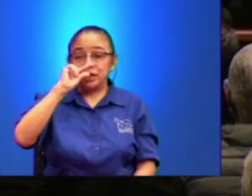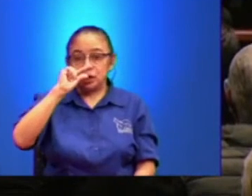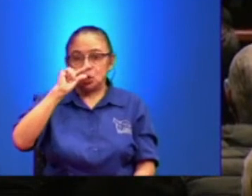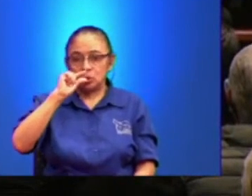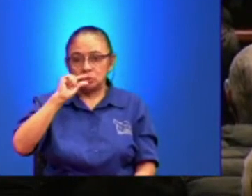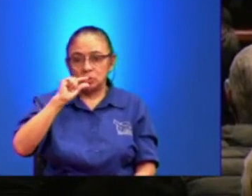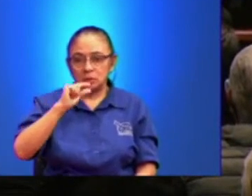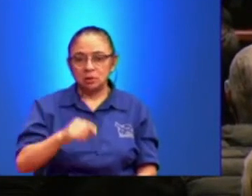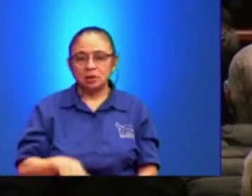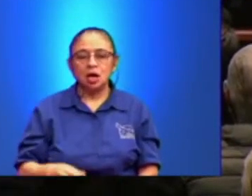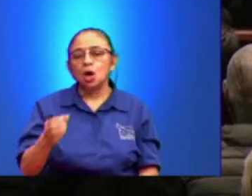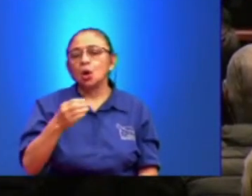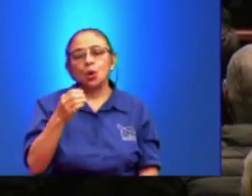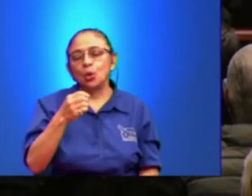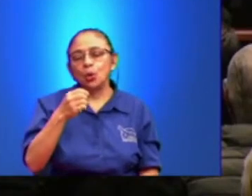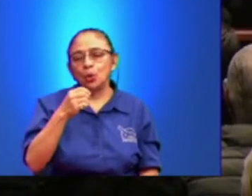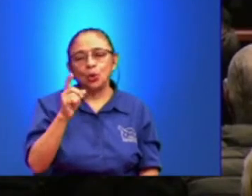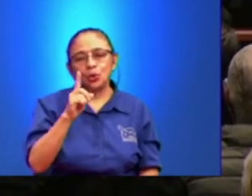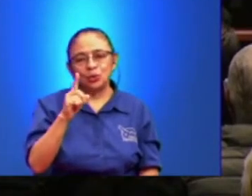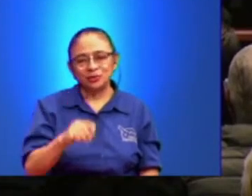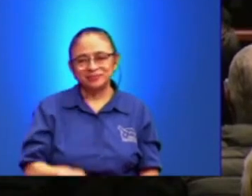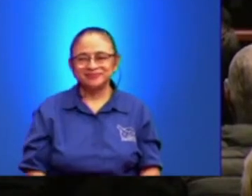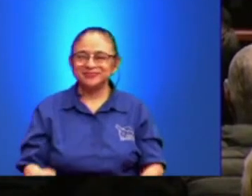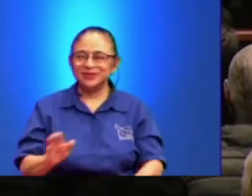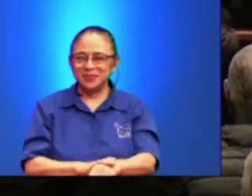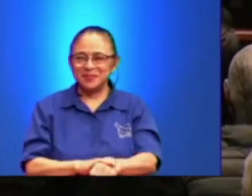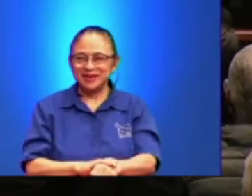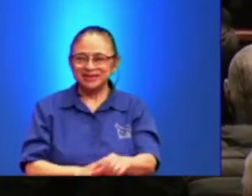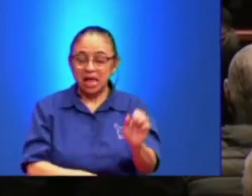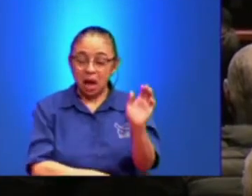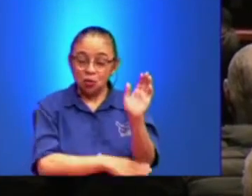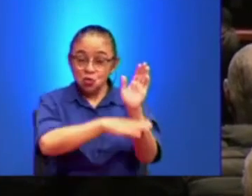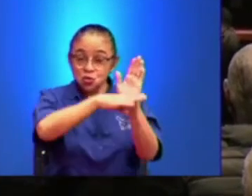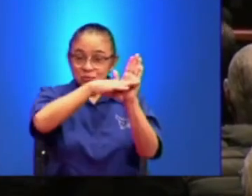lo más que puede sucederles que se le sube el azúcar